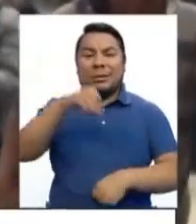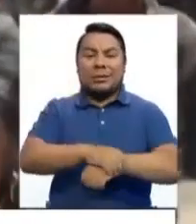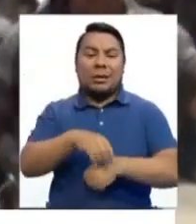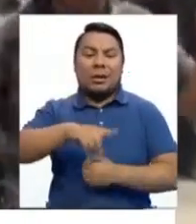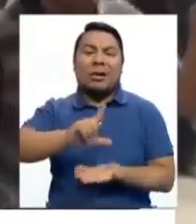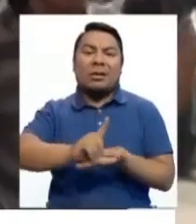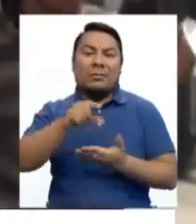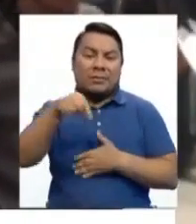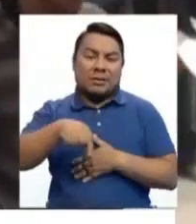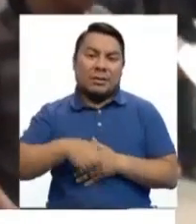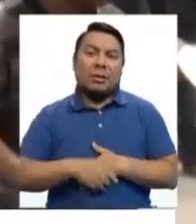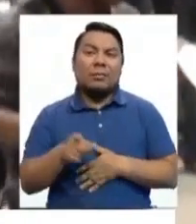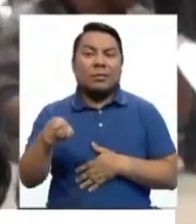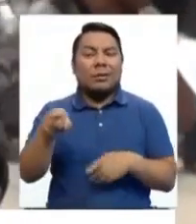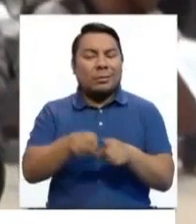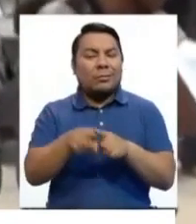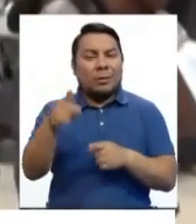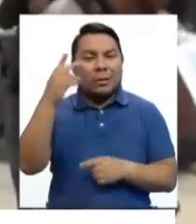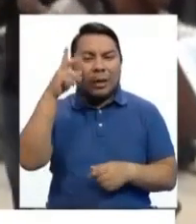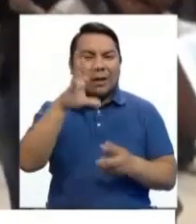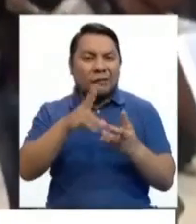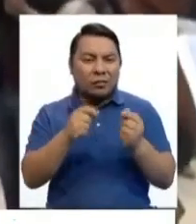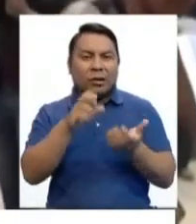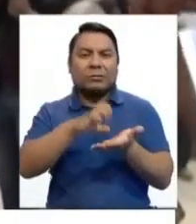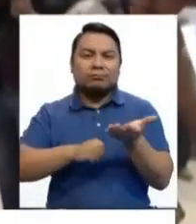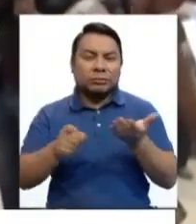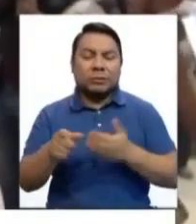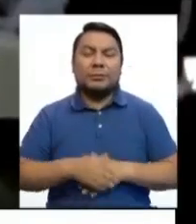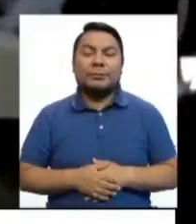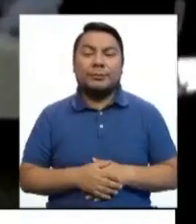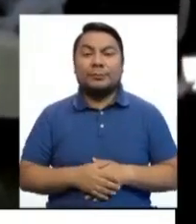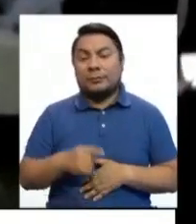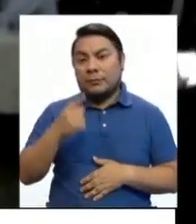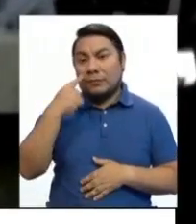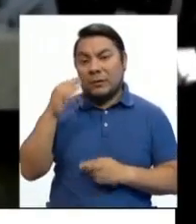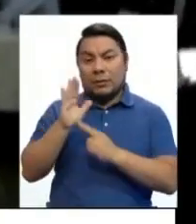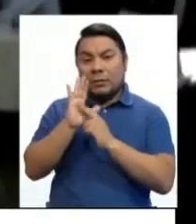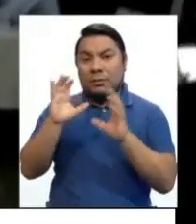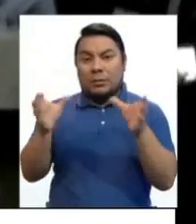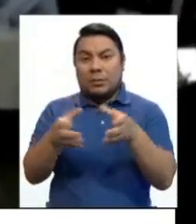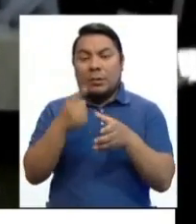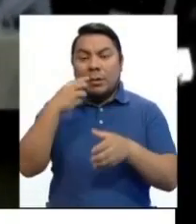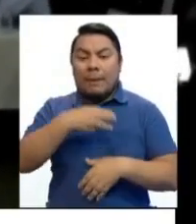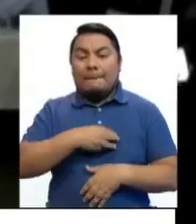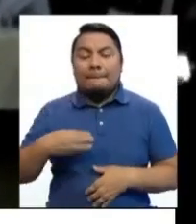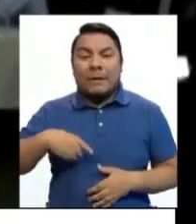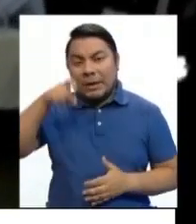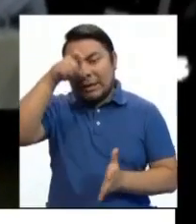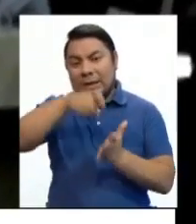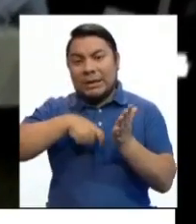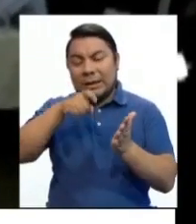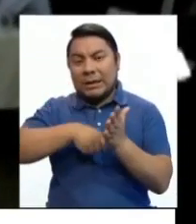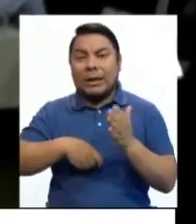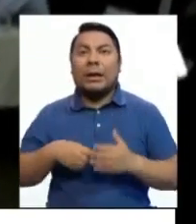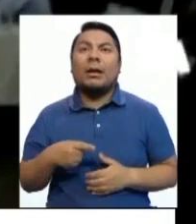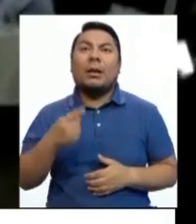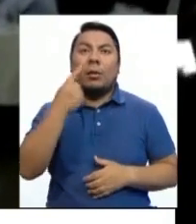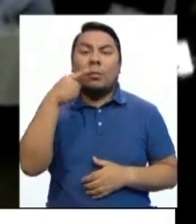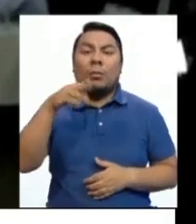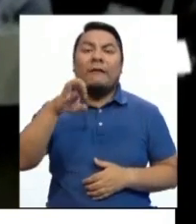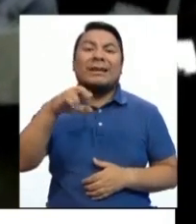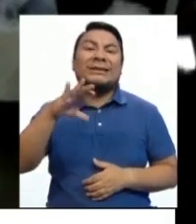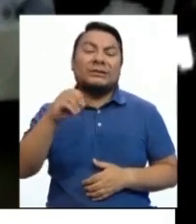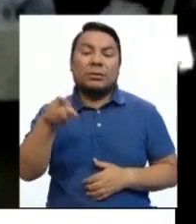Lima, acusados de extorsión a la minera Las Bambas. Mientras tanto, representantes del Ejecutivo, encabezados por el ministro de Energía y Minas, Francisco Ismóndez,